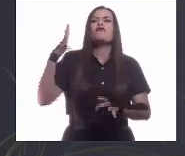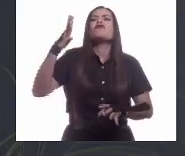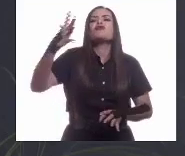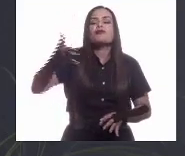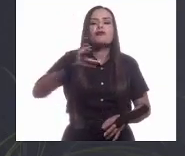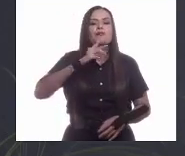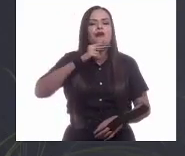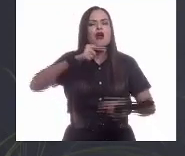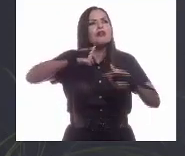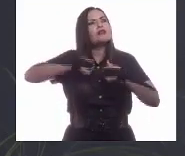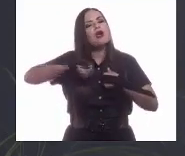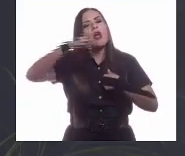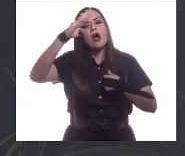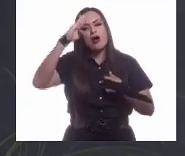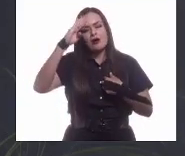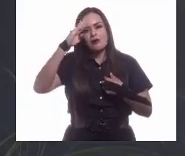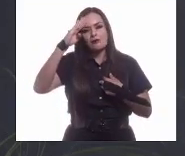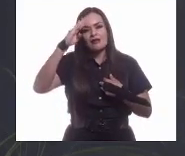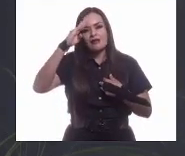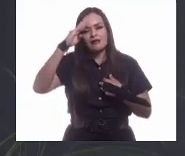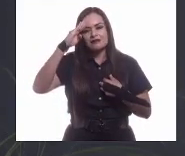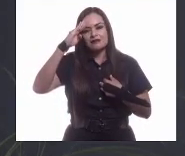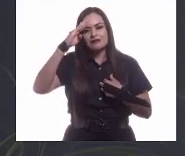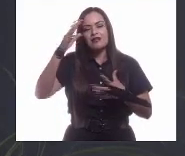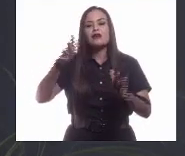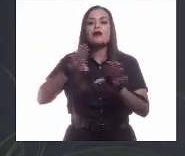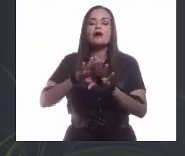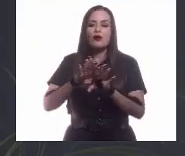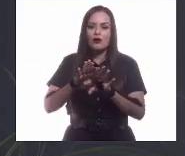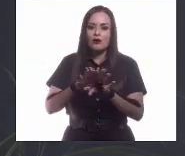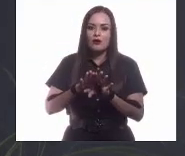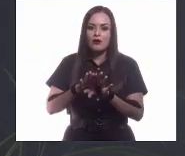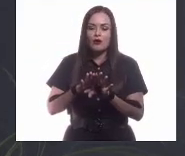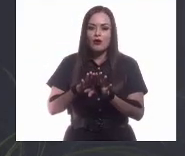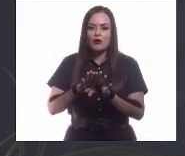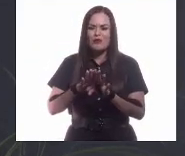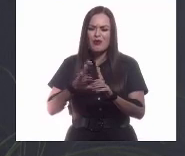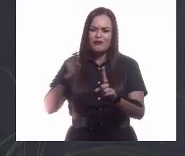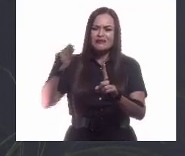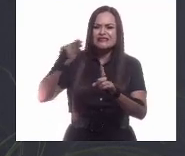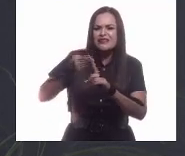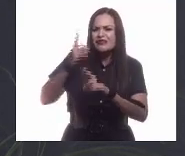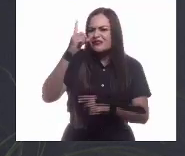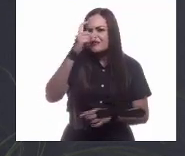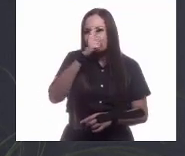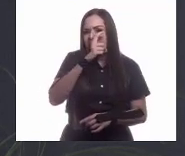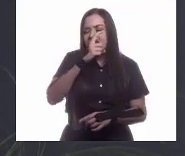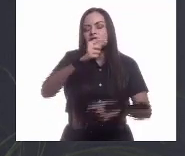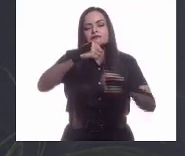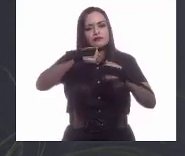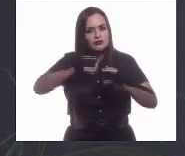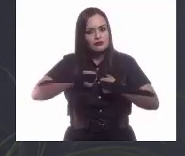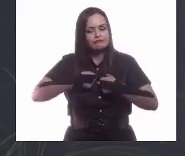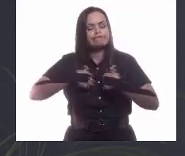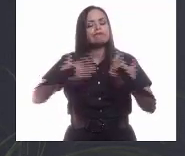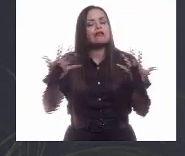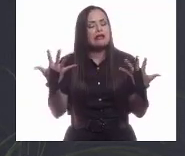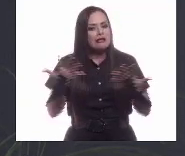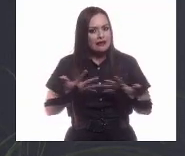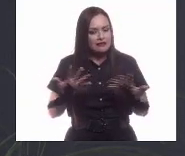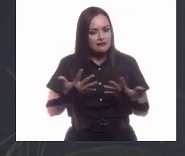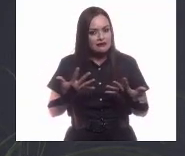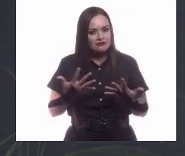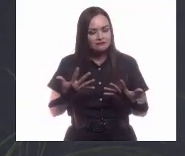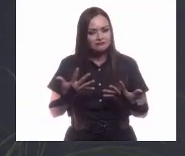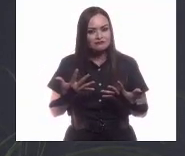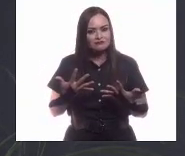que el futuro no es un destino en sí, no es algo con lo que nos tropecemos. El futuro hay que construirlo. El porvenir no